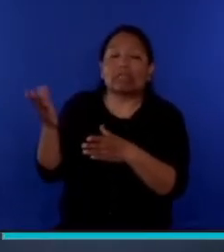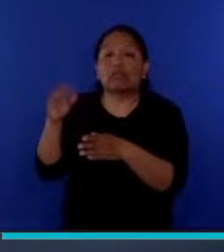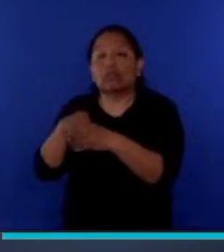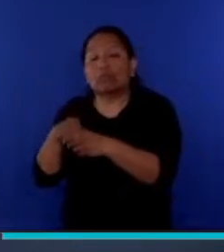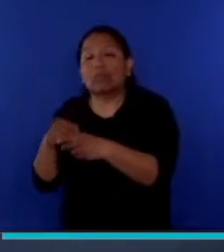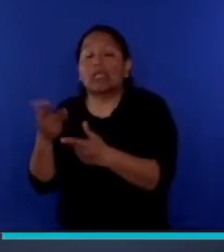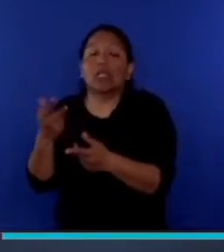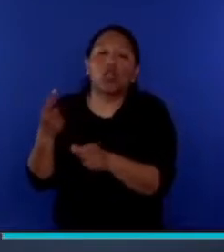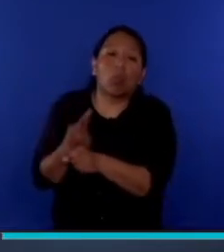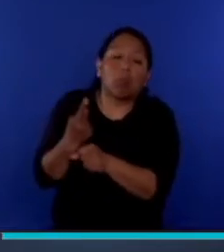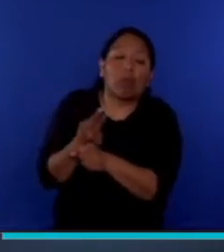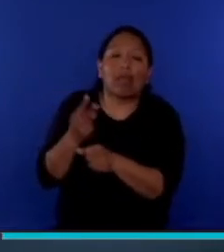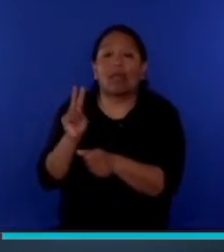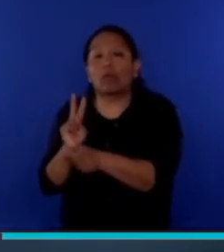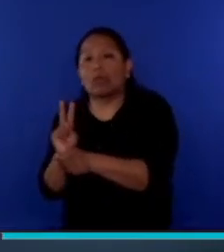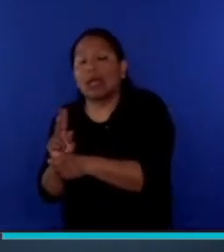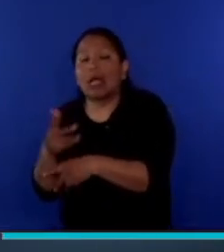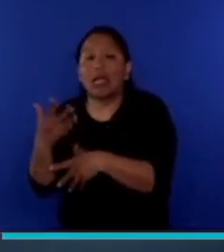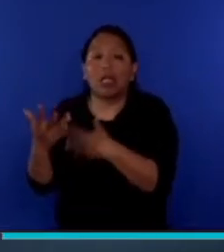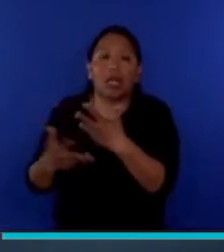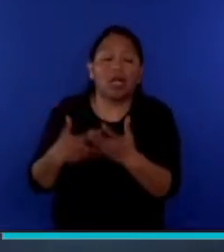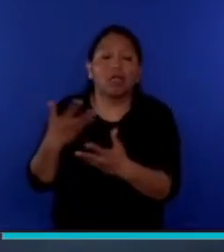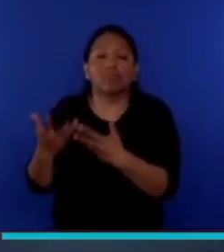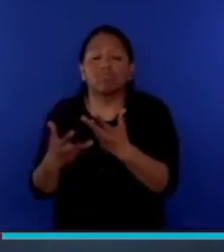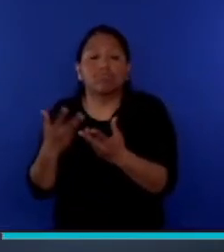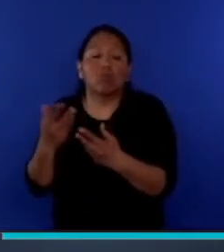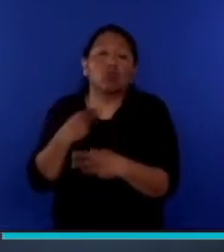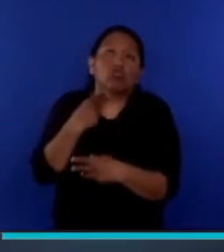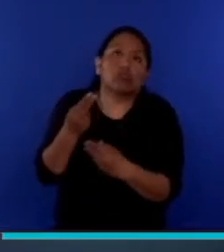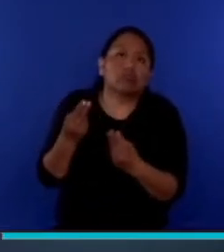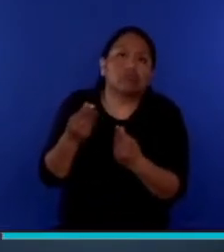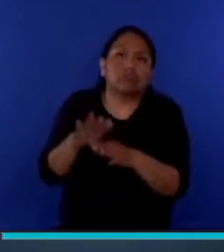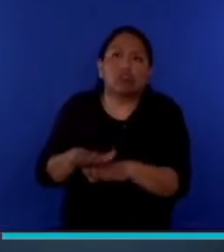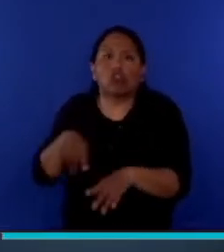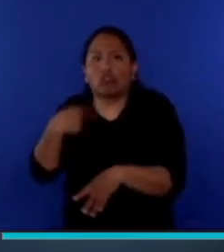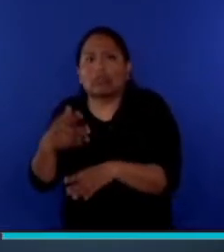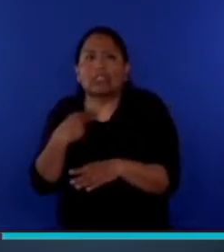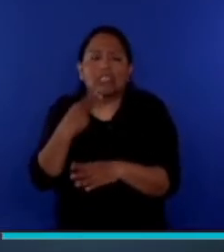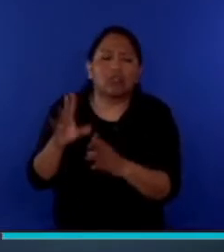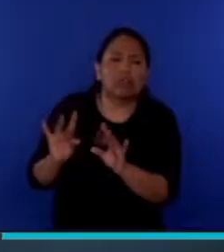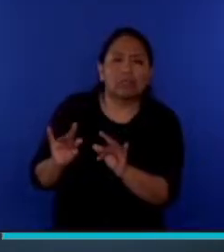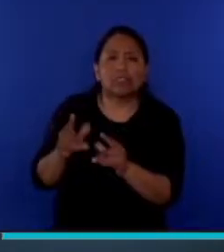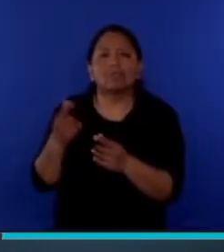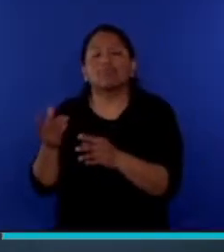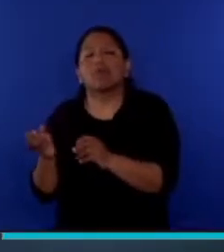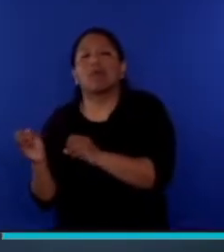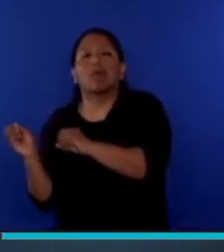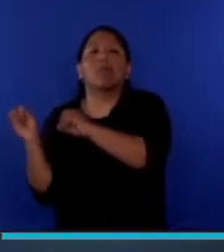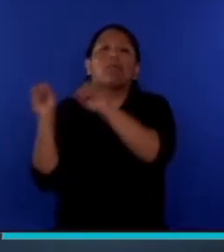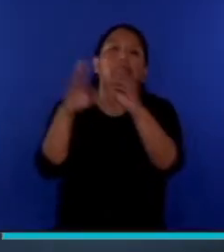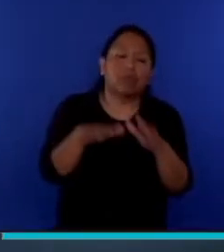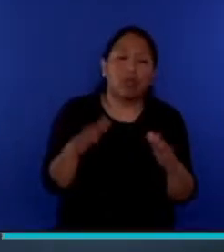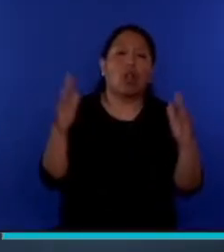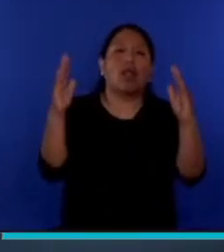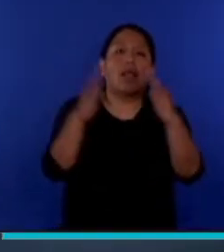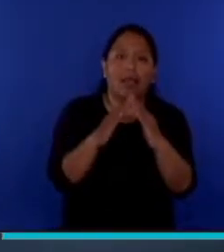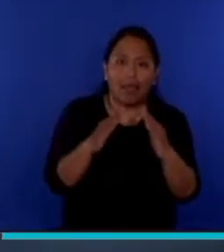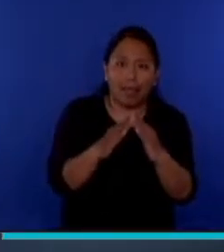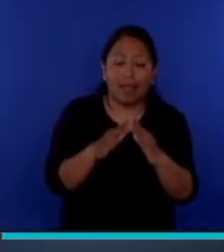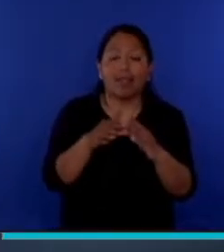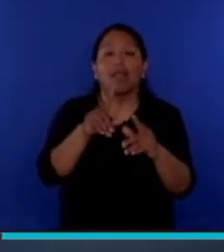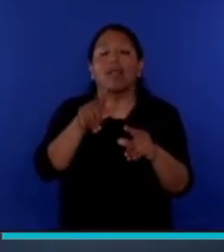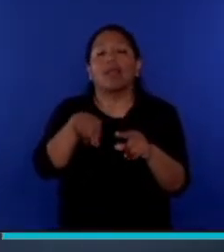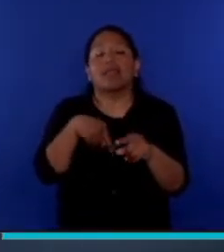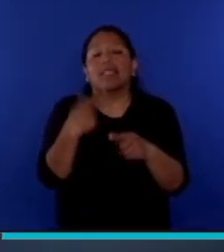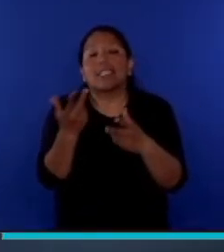familiar después no puede seguir conteniéndolo porque tiene o muchos hijos o dificultades, y entonces pasa a estar en un hogar convivencial, y por ahí